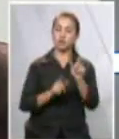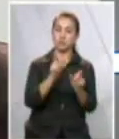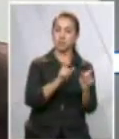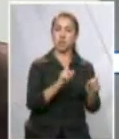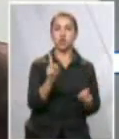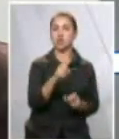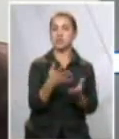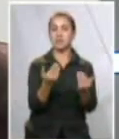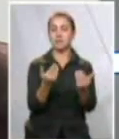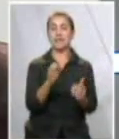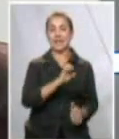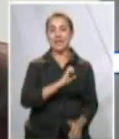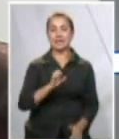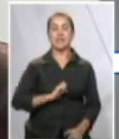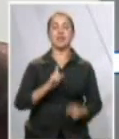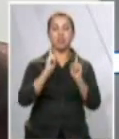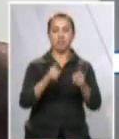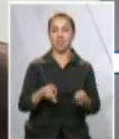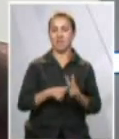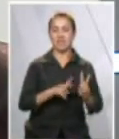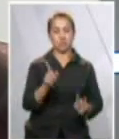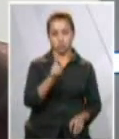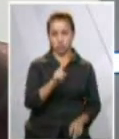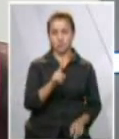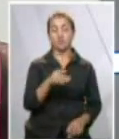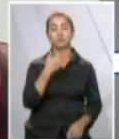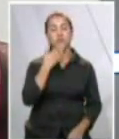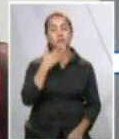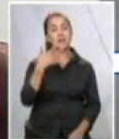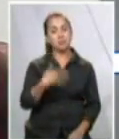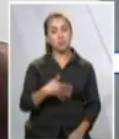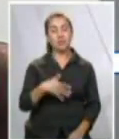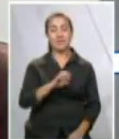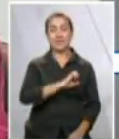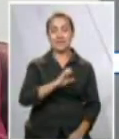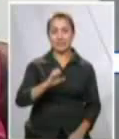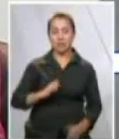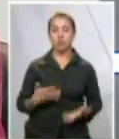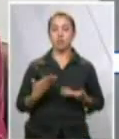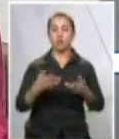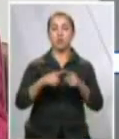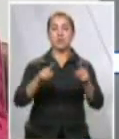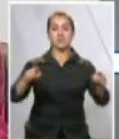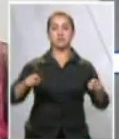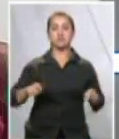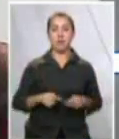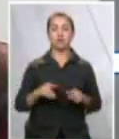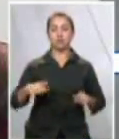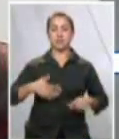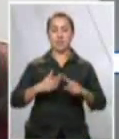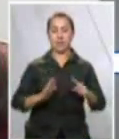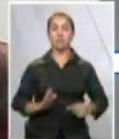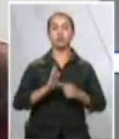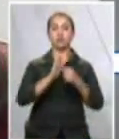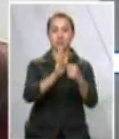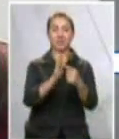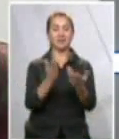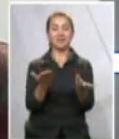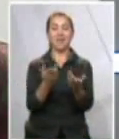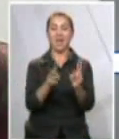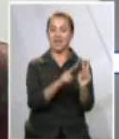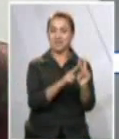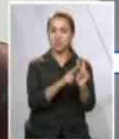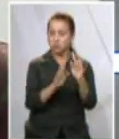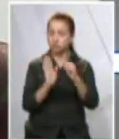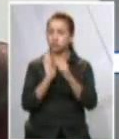no necesariamente el Estado los tiene que hacer. Es importante que el Estado genere un espacio para mostrar lo que se está haciendo